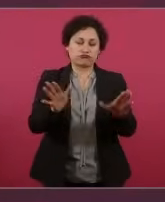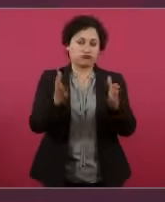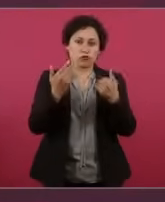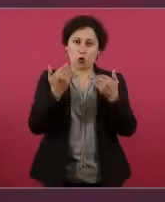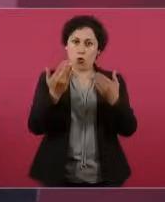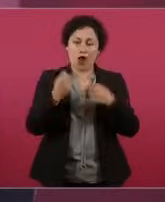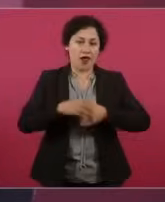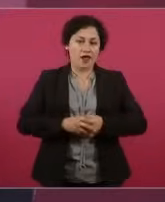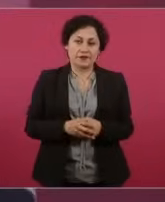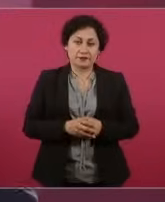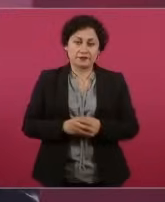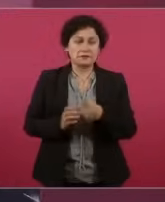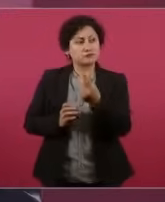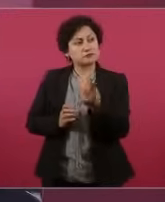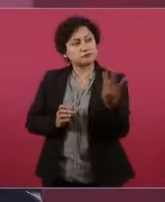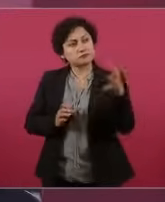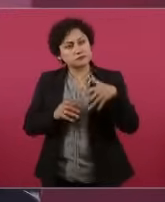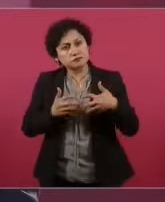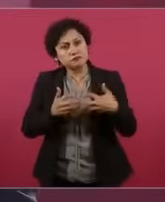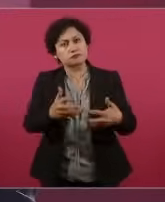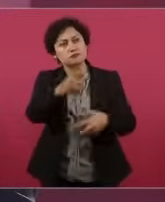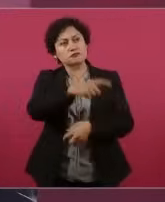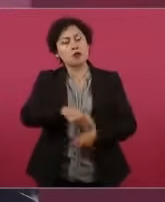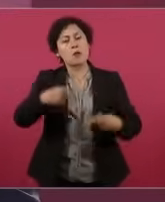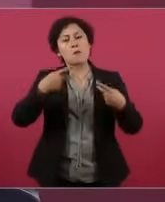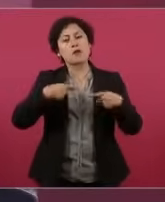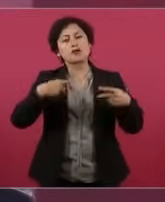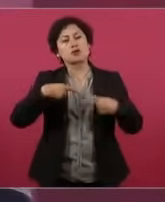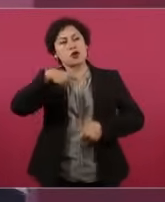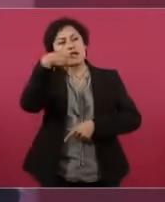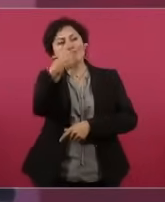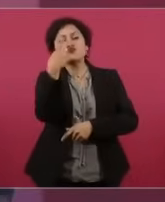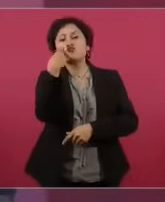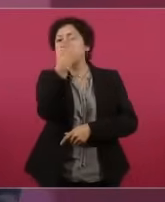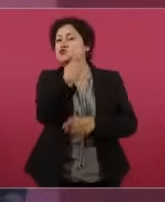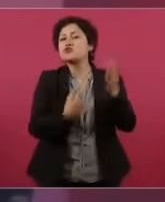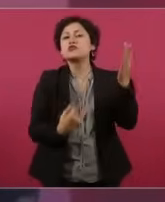va a ser la gente la que va a decidir en una encuesta, esas son las reglas.